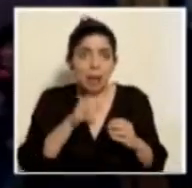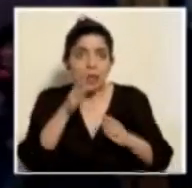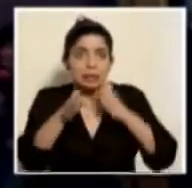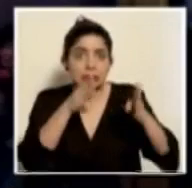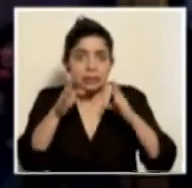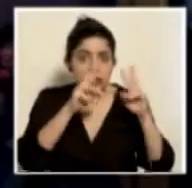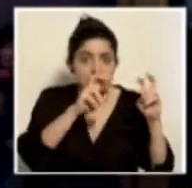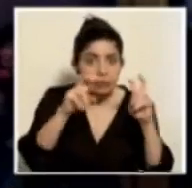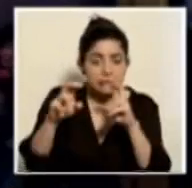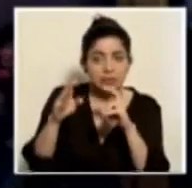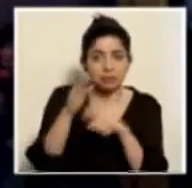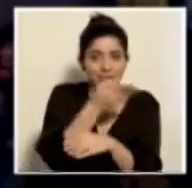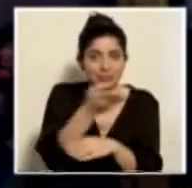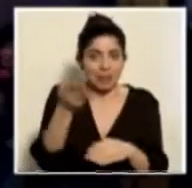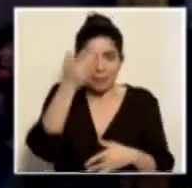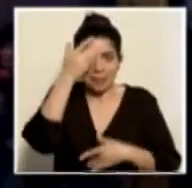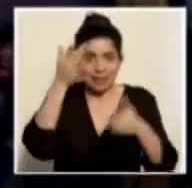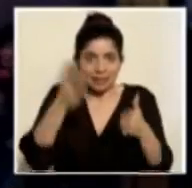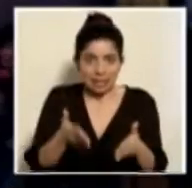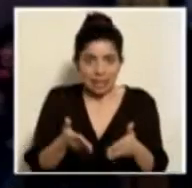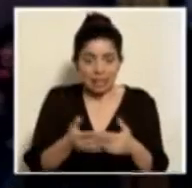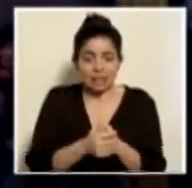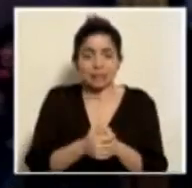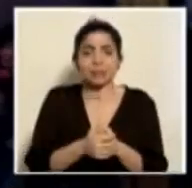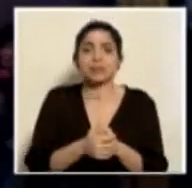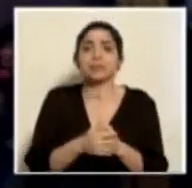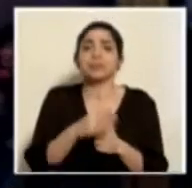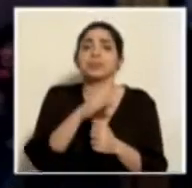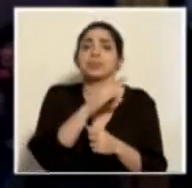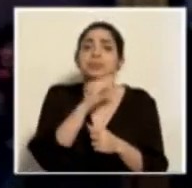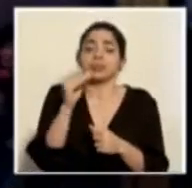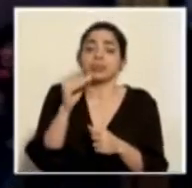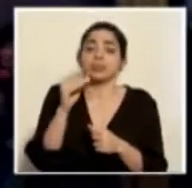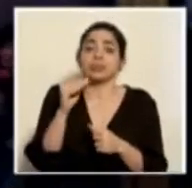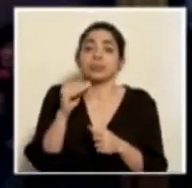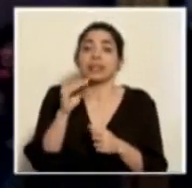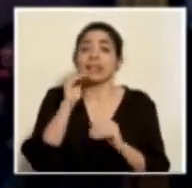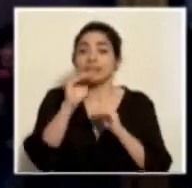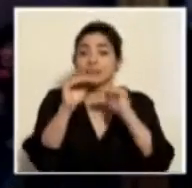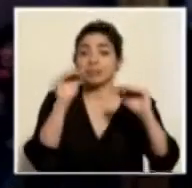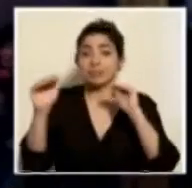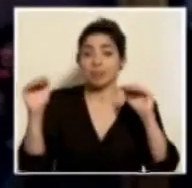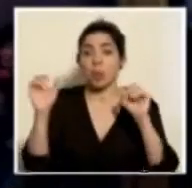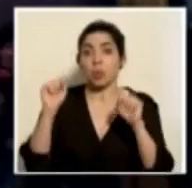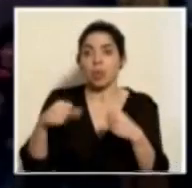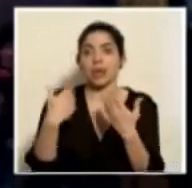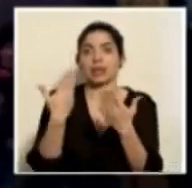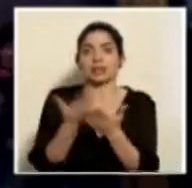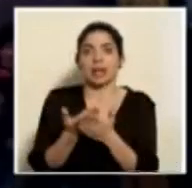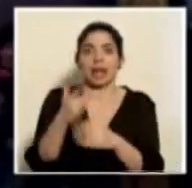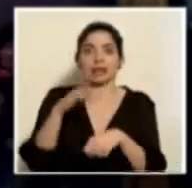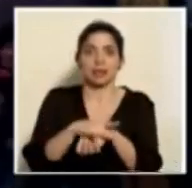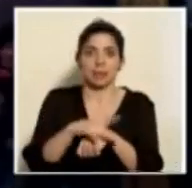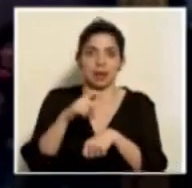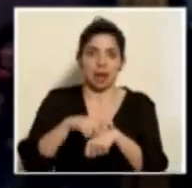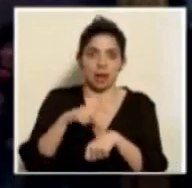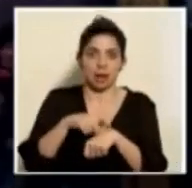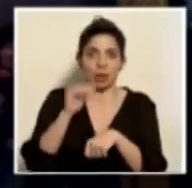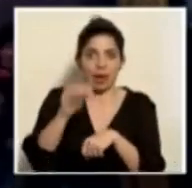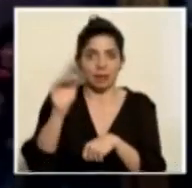debido seguimiento a estos pacientes y que la notificación llegue a tiempo, que es pues